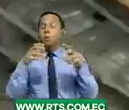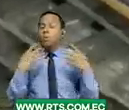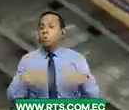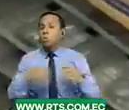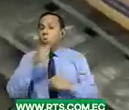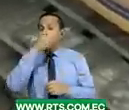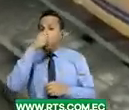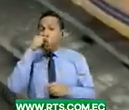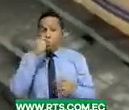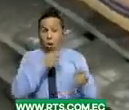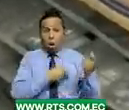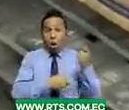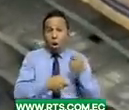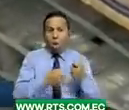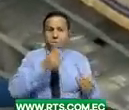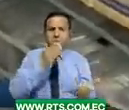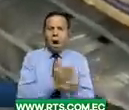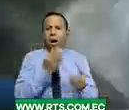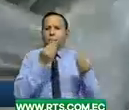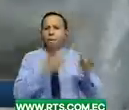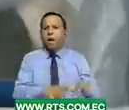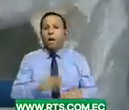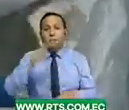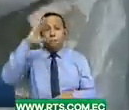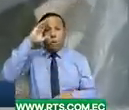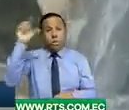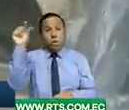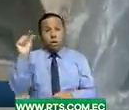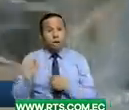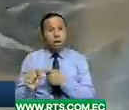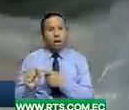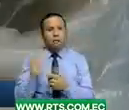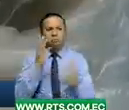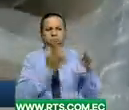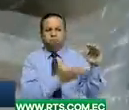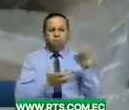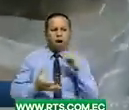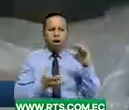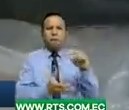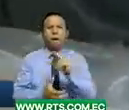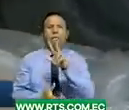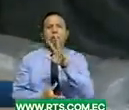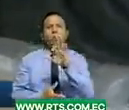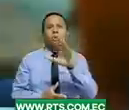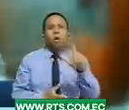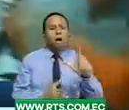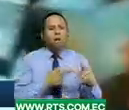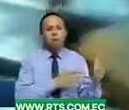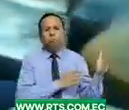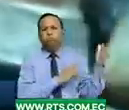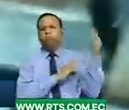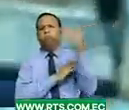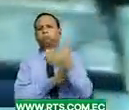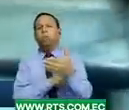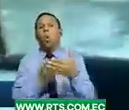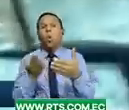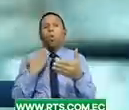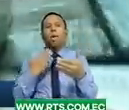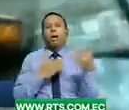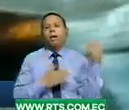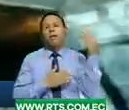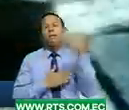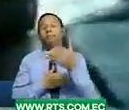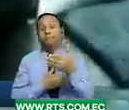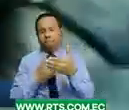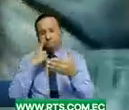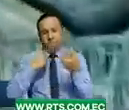al narcotráfico. Policía italiana incautó 3 toneladas de cocaína provenientes de Guayaquil. Ya